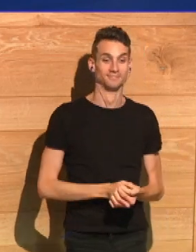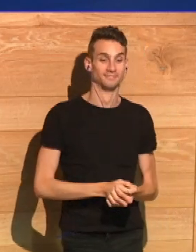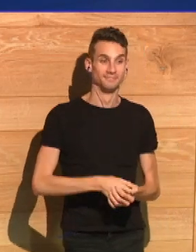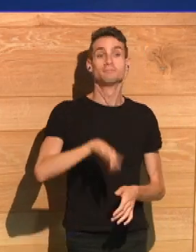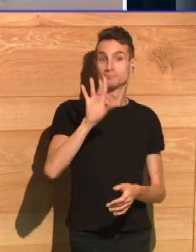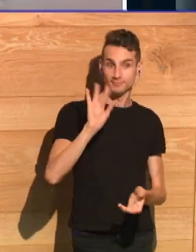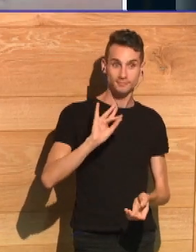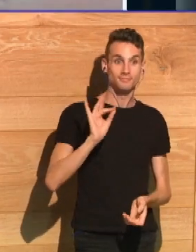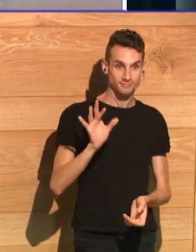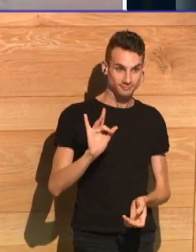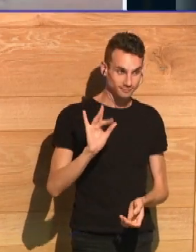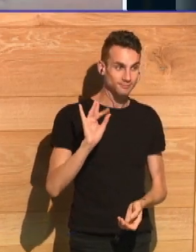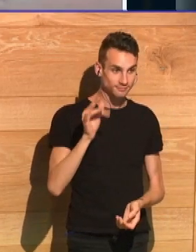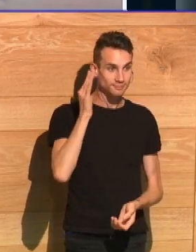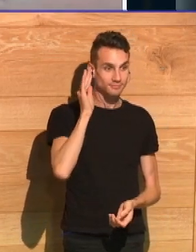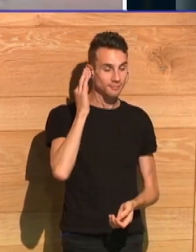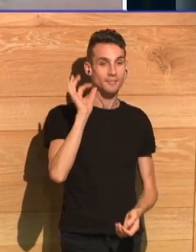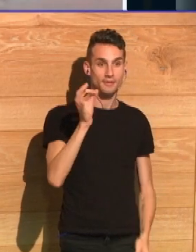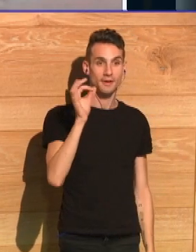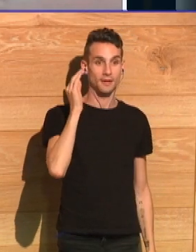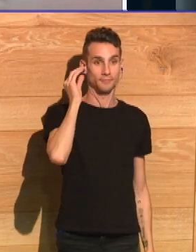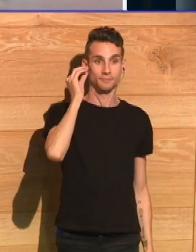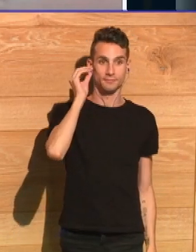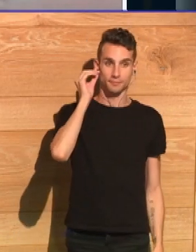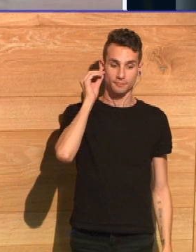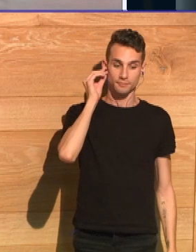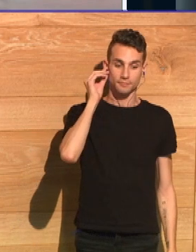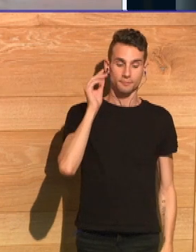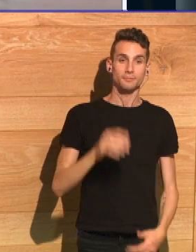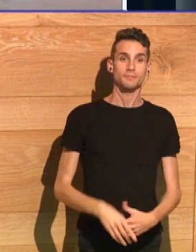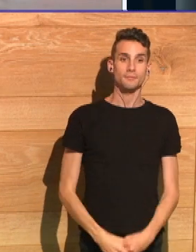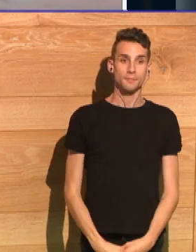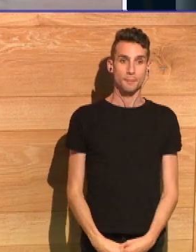Yeah. Sí, es cierto. Y